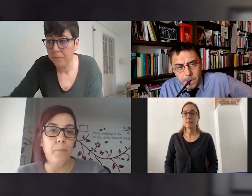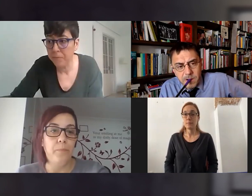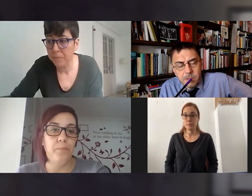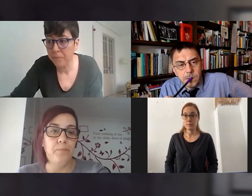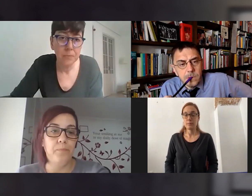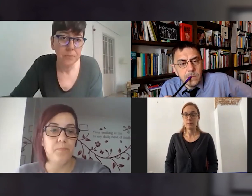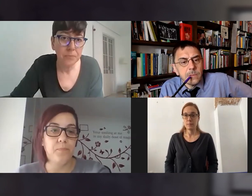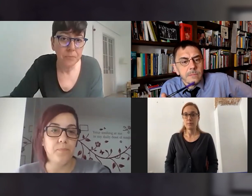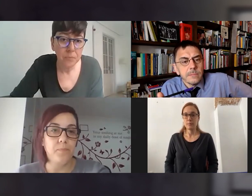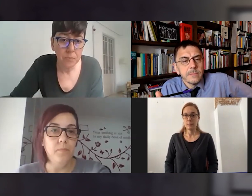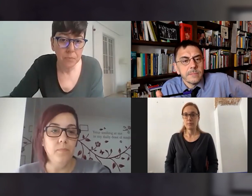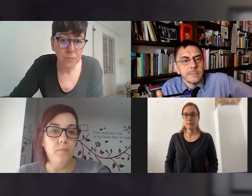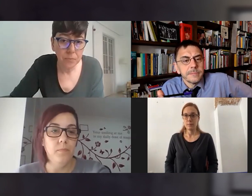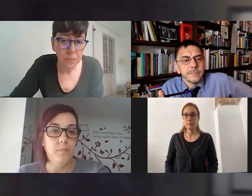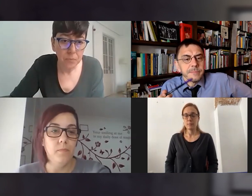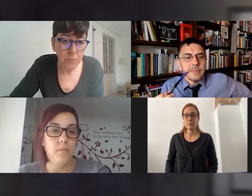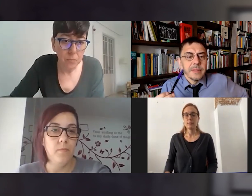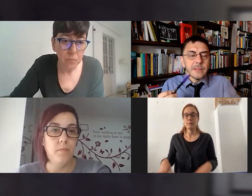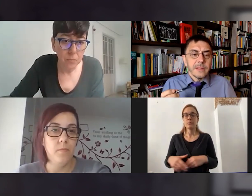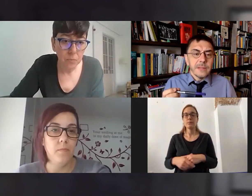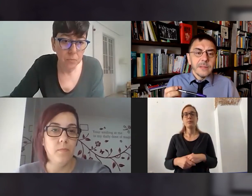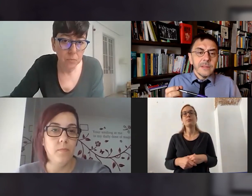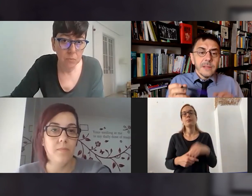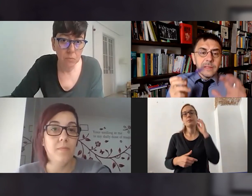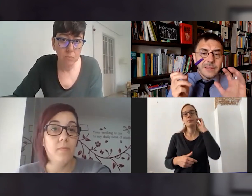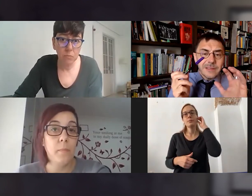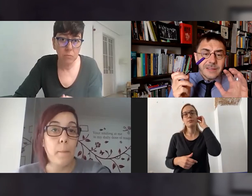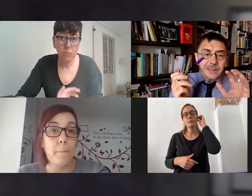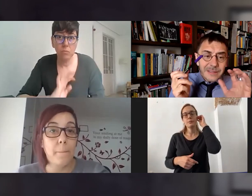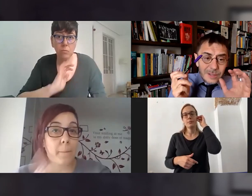trasvase de información.